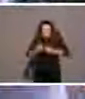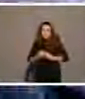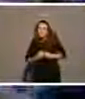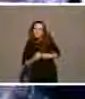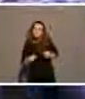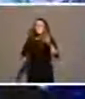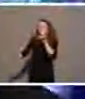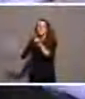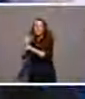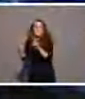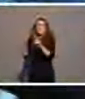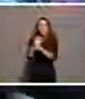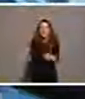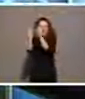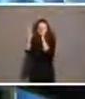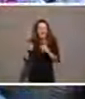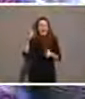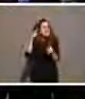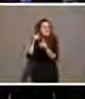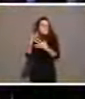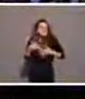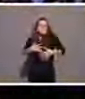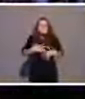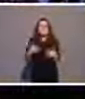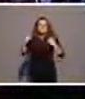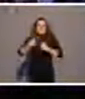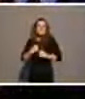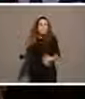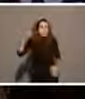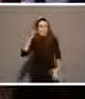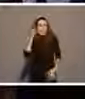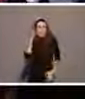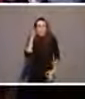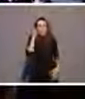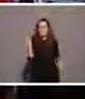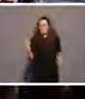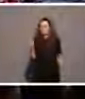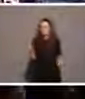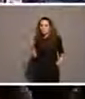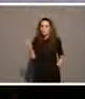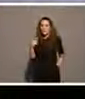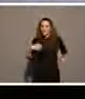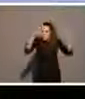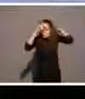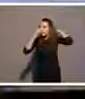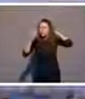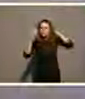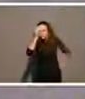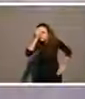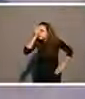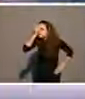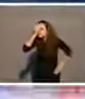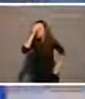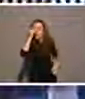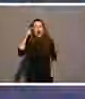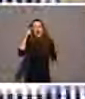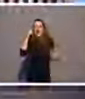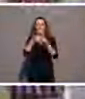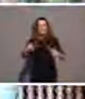encuentres pues eso da igual. De mujer de un burdel, de corsario también, lo importante es